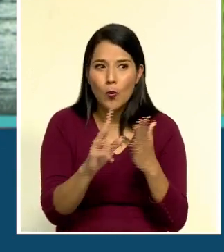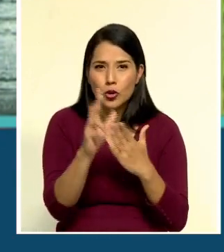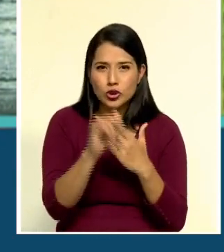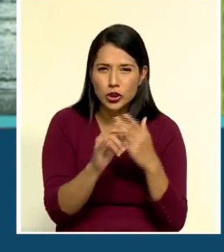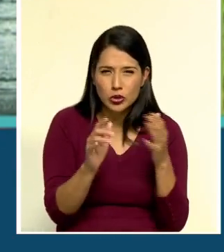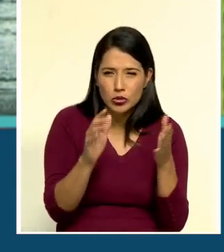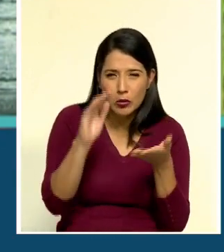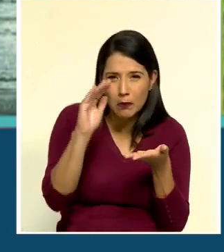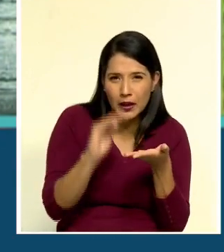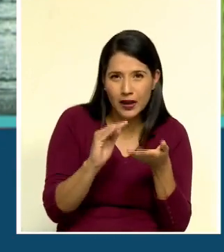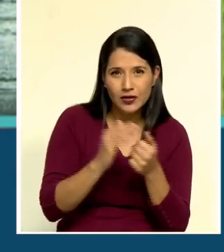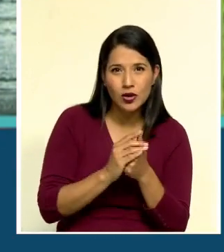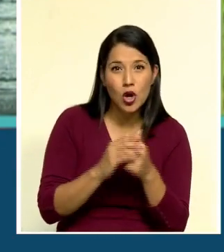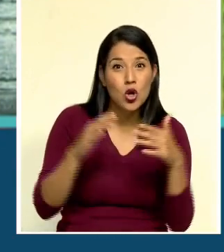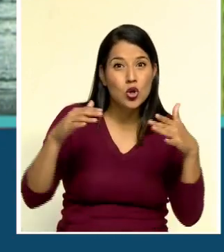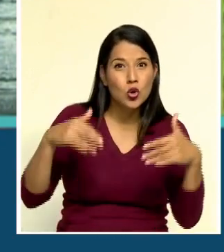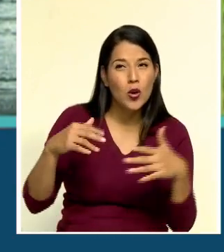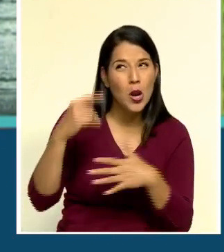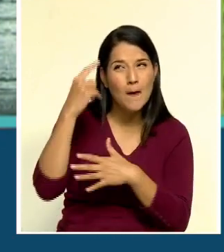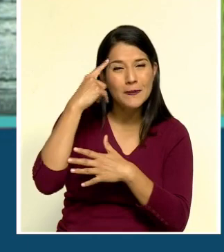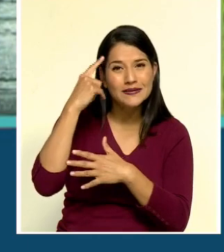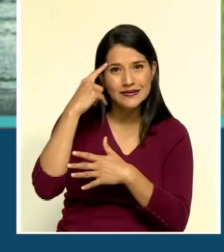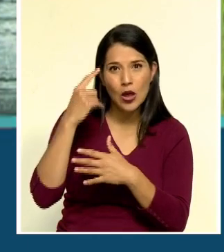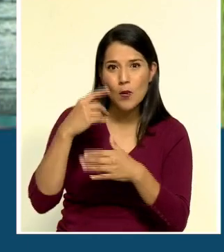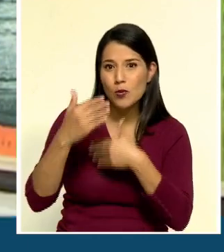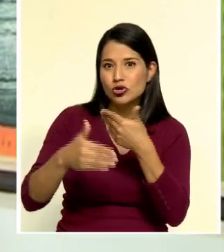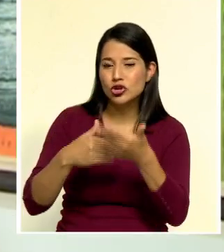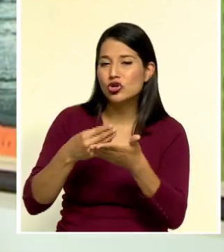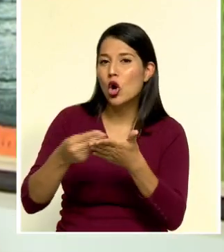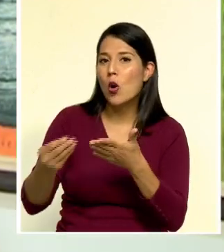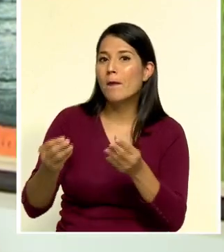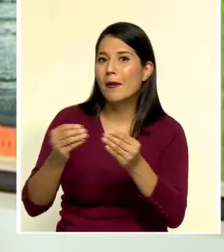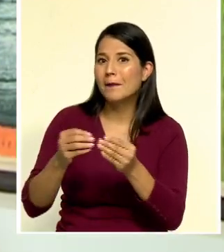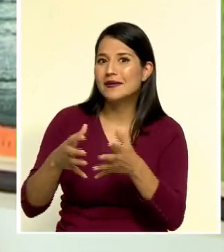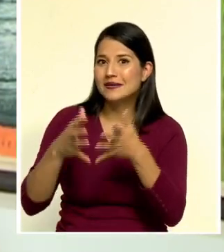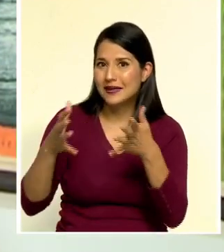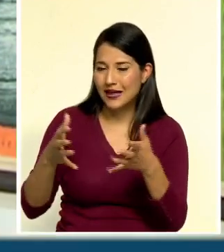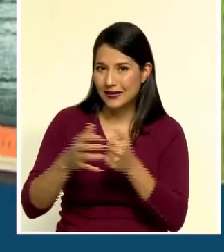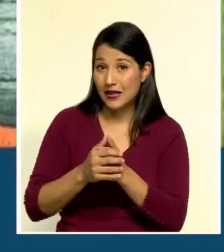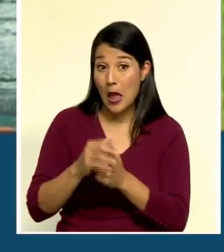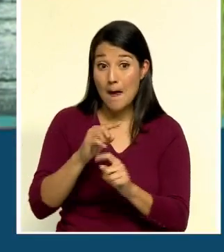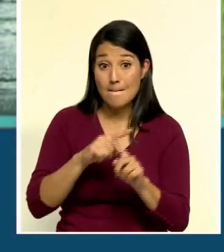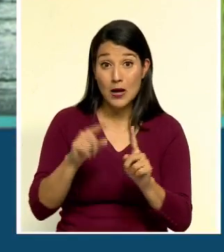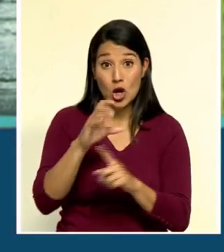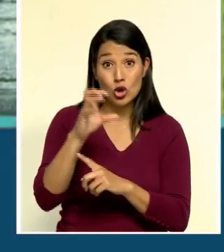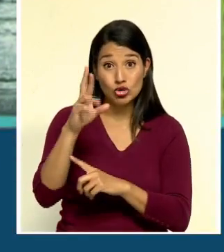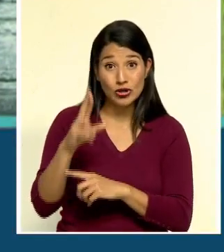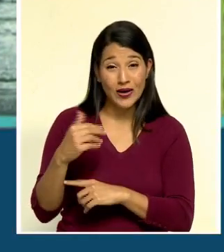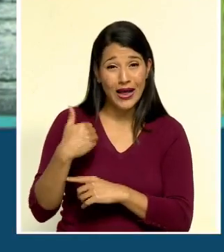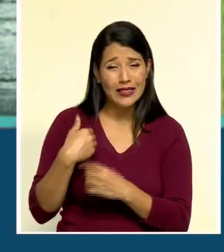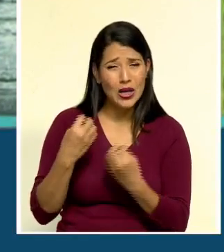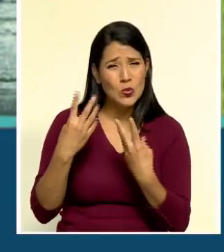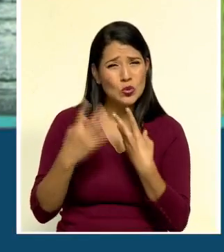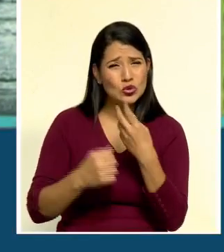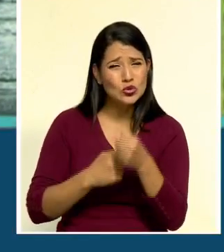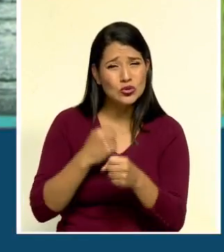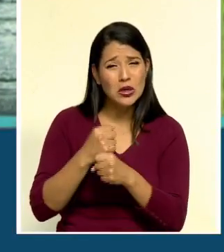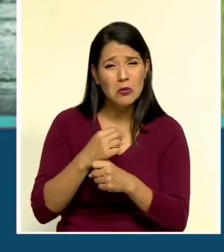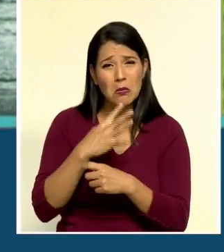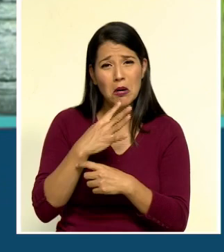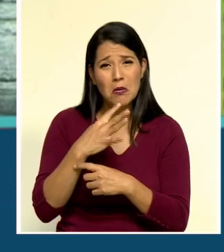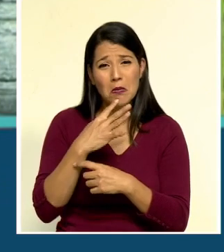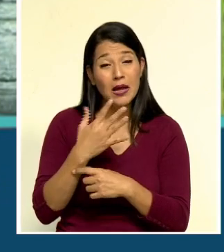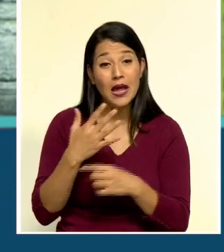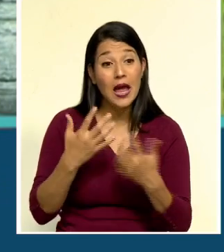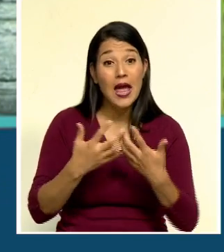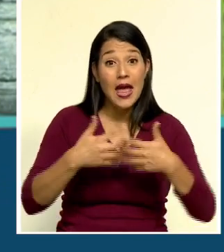se ha pensado en el cartel definitivo. Pero somos un país que tiene años de estar hablando de que las empresas que hacen